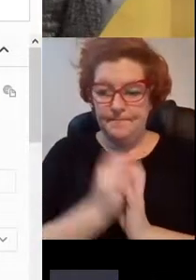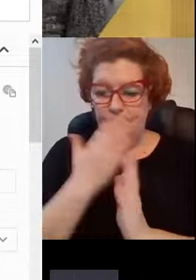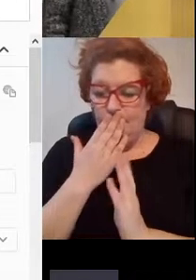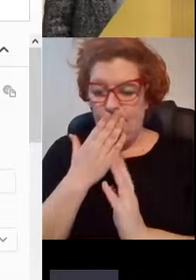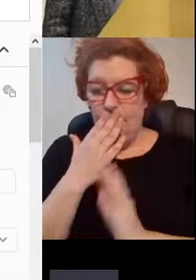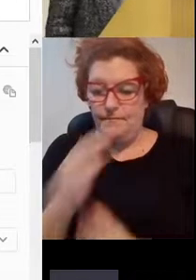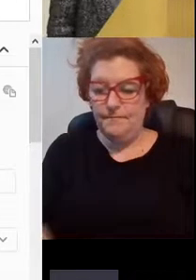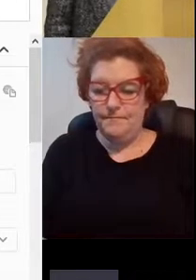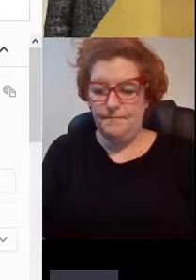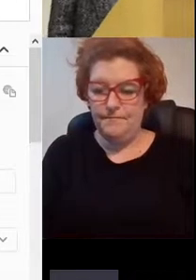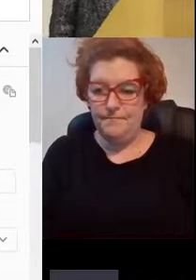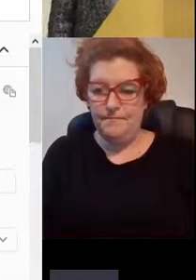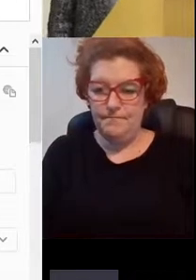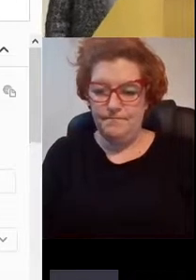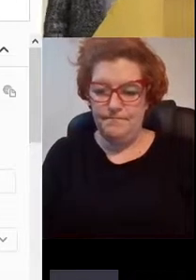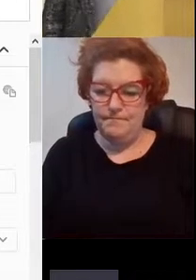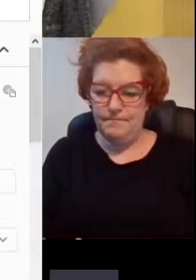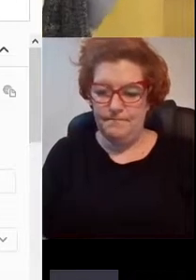¿A cuál?